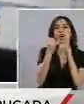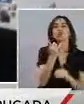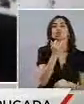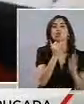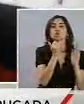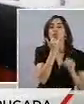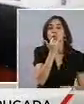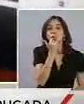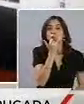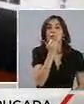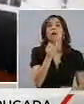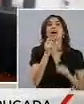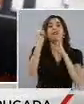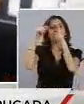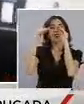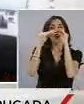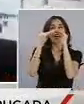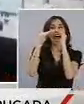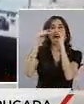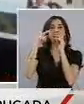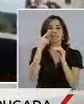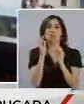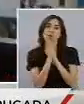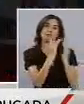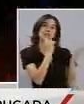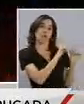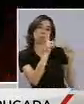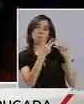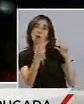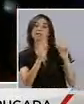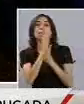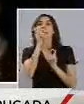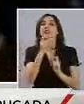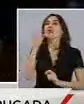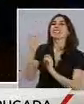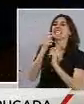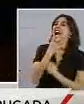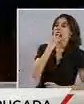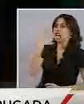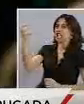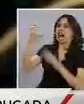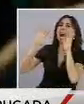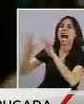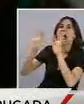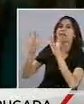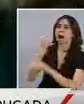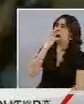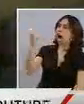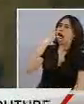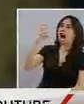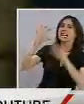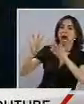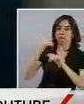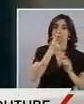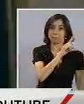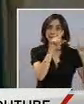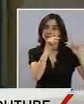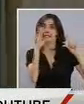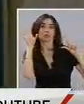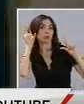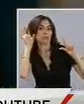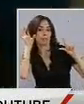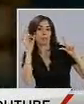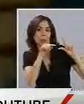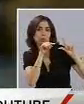podemos en los videos caseros dejar un poquitito el ambiente, toda la gente dice, cálmese, cálmese, pero a los gritos prácticamente. Mira, mira, escucha un poquito el